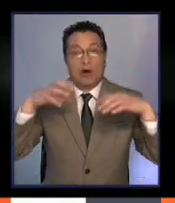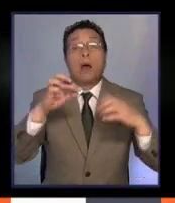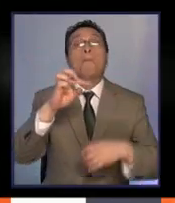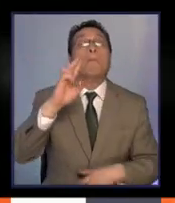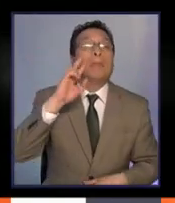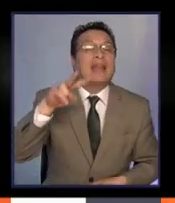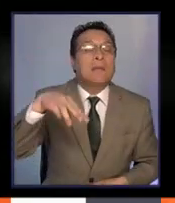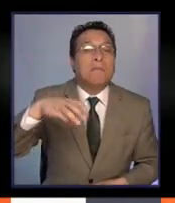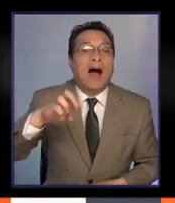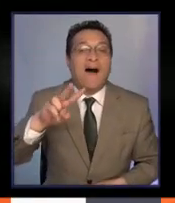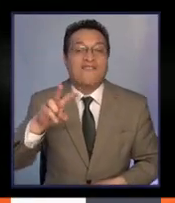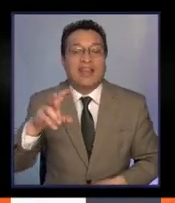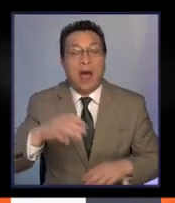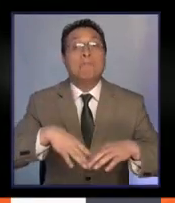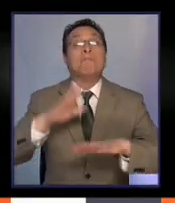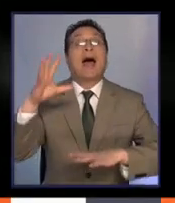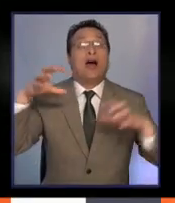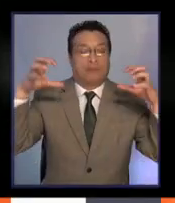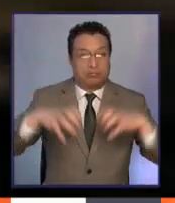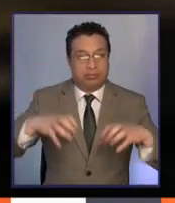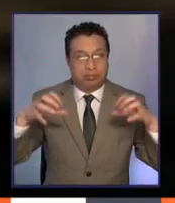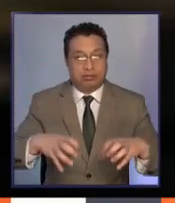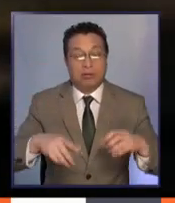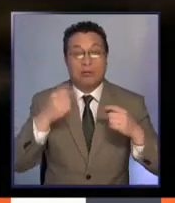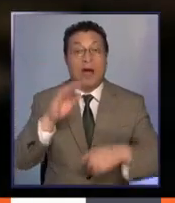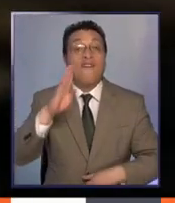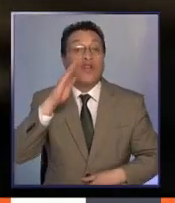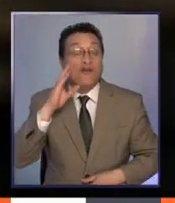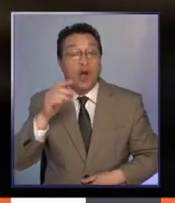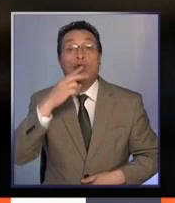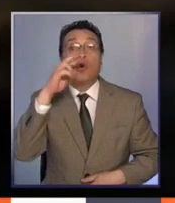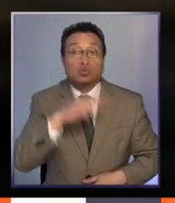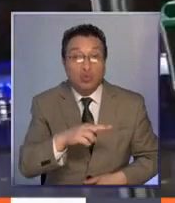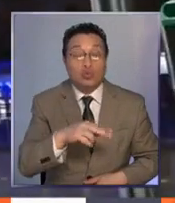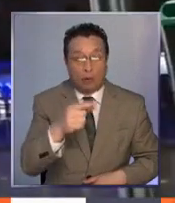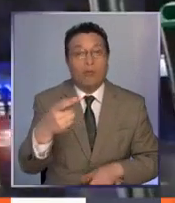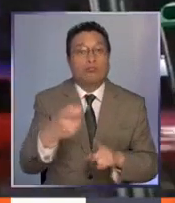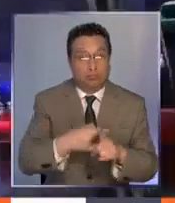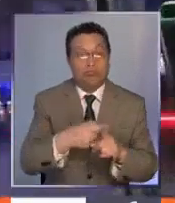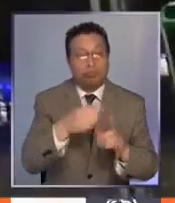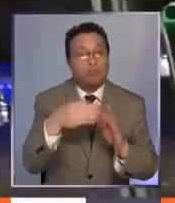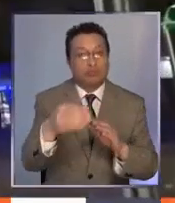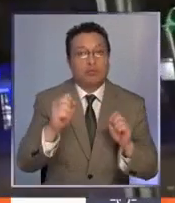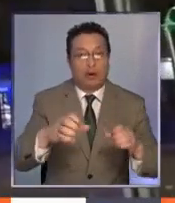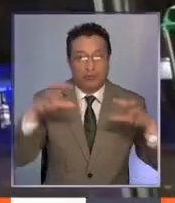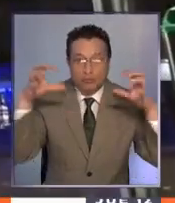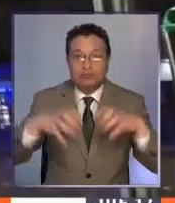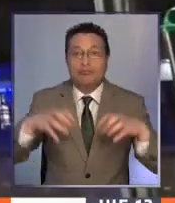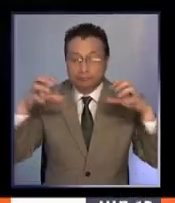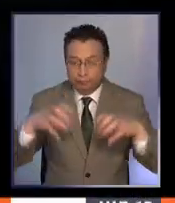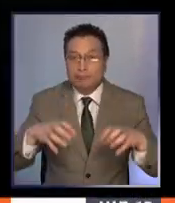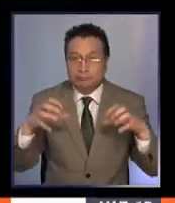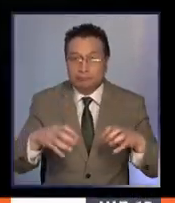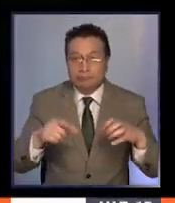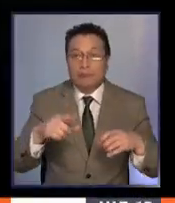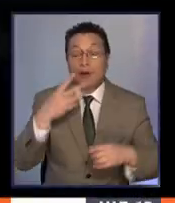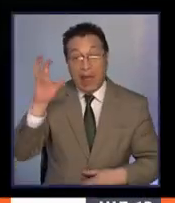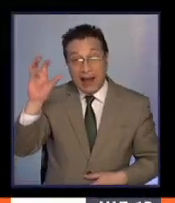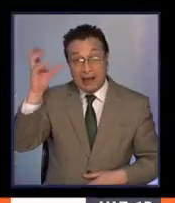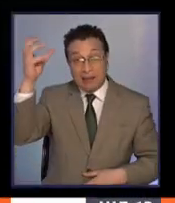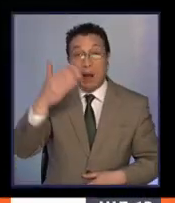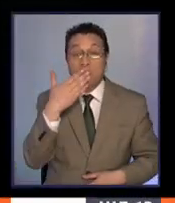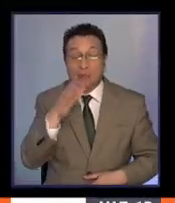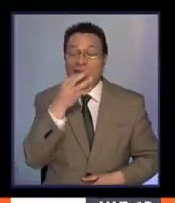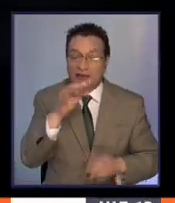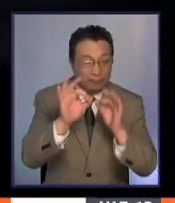anticiparía lo mismo para este año, lluvia del Biobío al sur para los próximos meses. Desde meteorología creen, eso sí, que es difícil